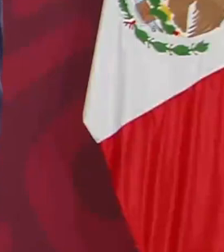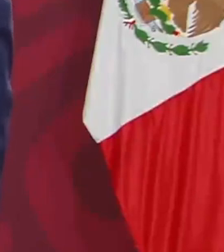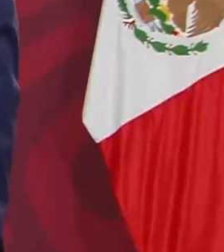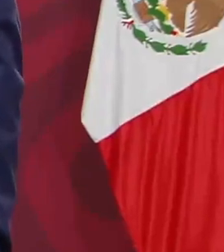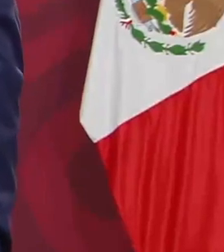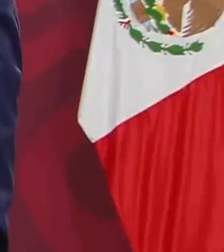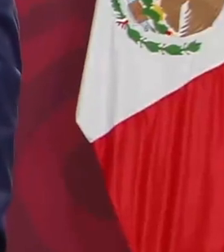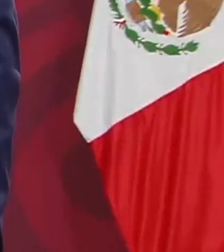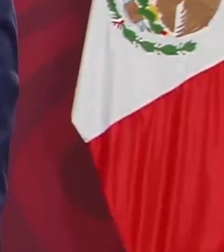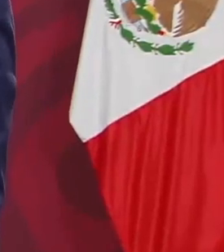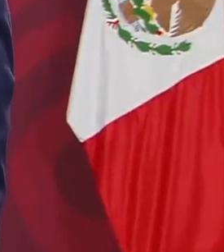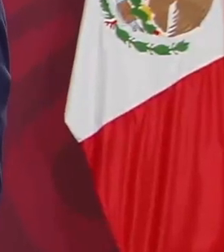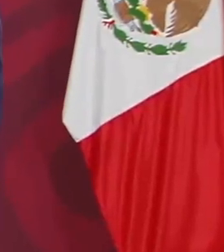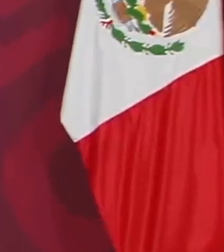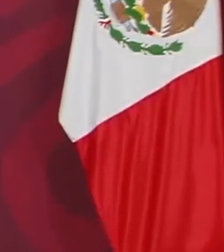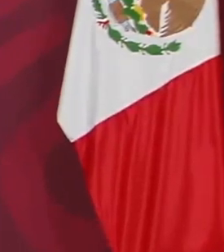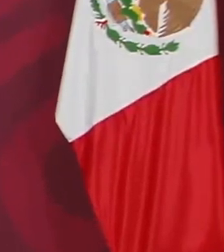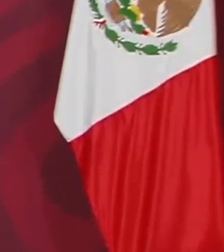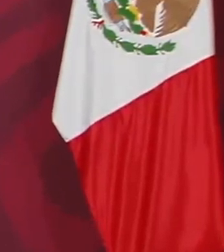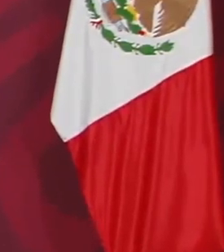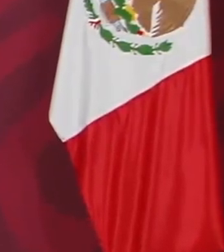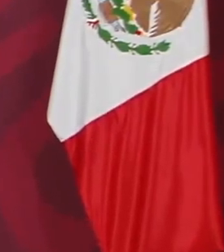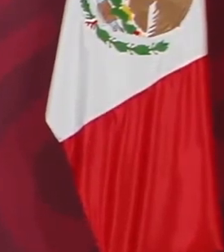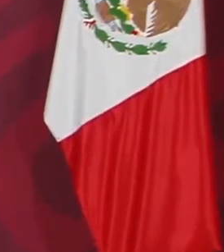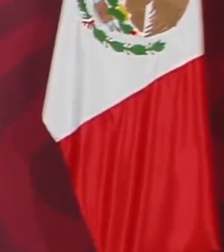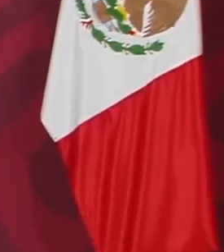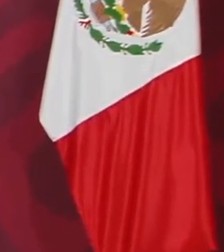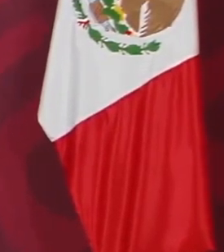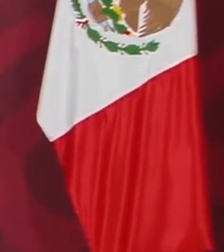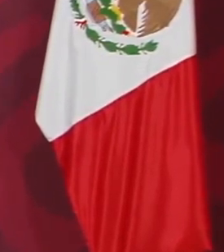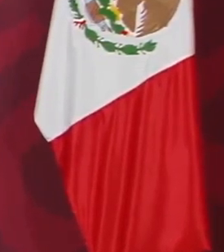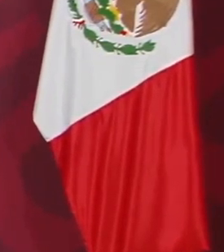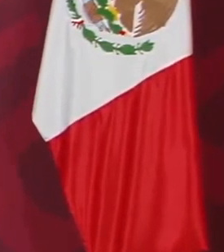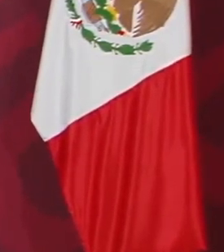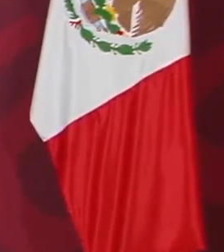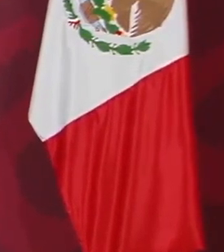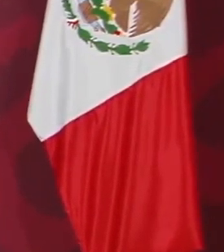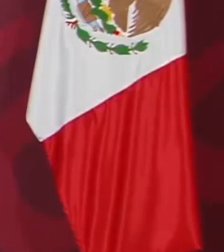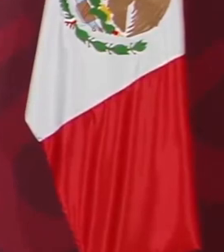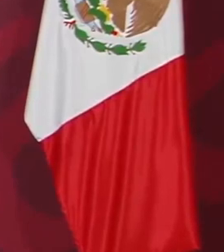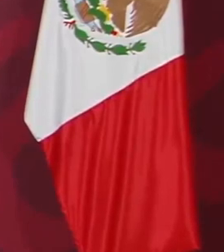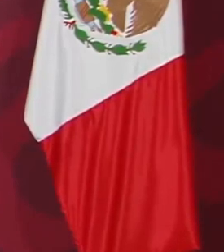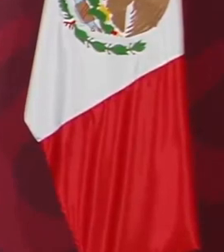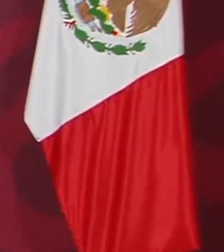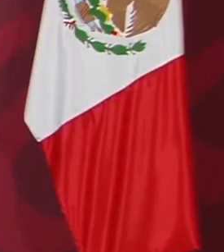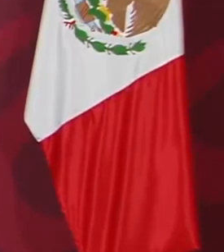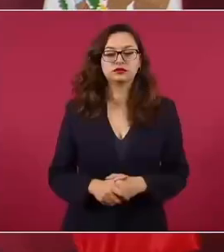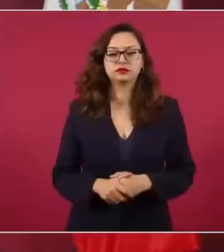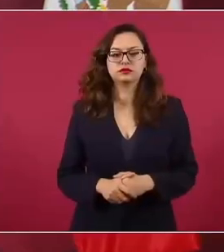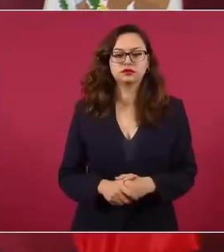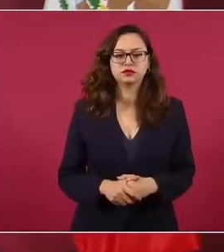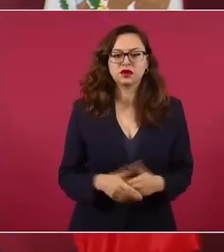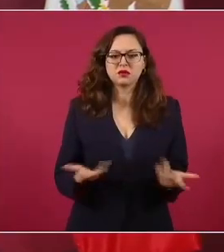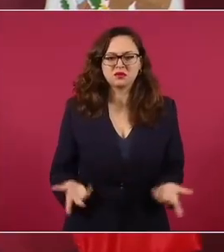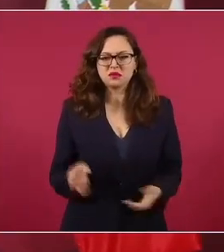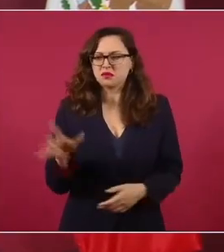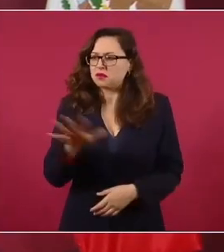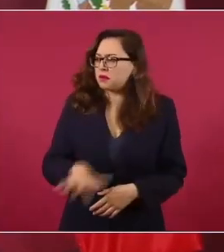Entonces, la democracia es para Woldenberg, es para Fox, es para Claudio X